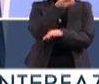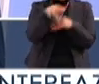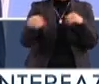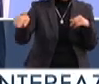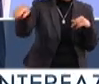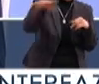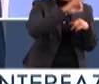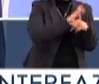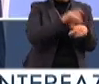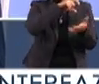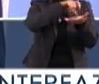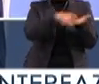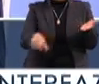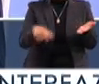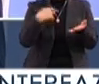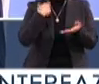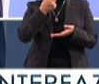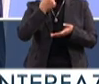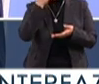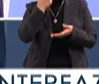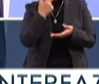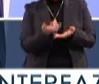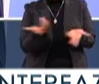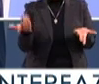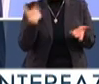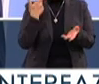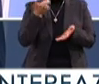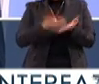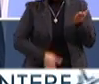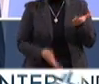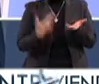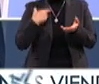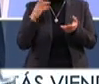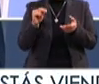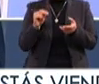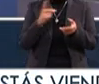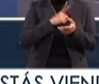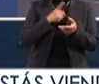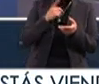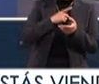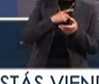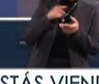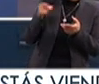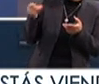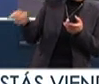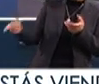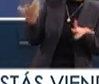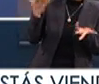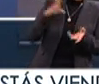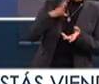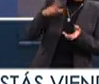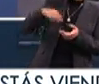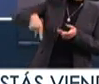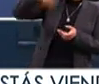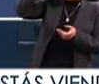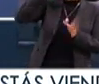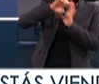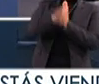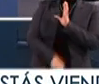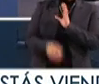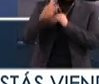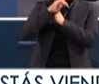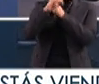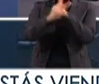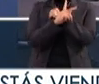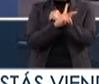las personas puedan acceder económicamente a un medicamento y no sólo existe en México por ejemplo en